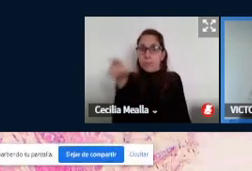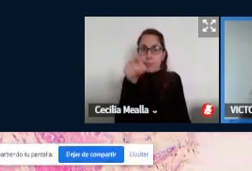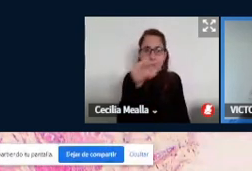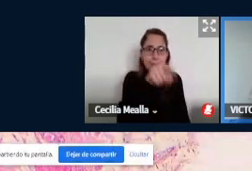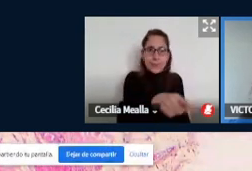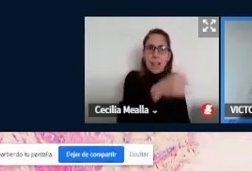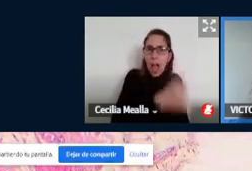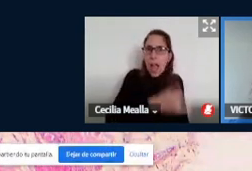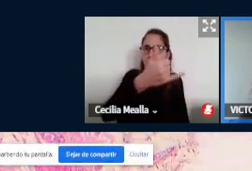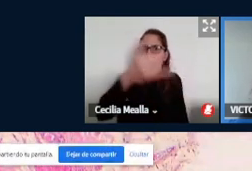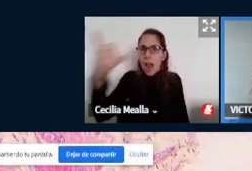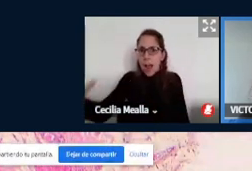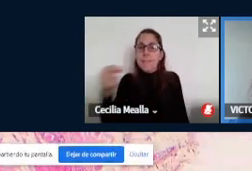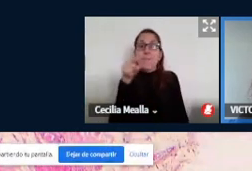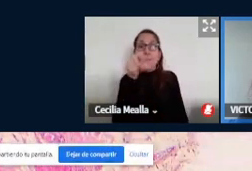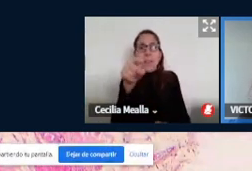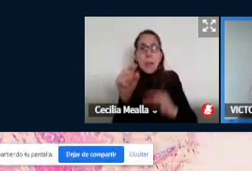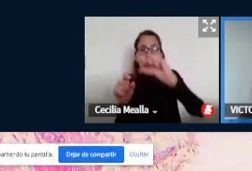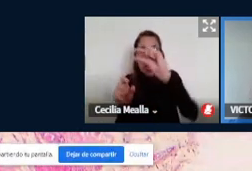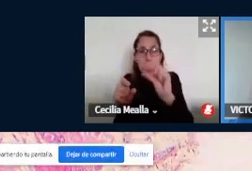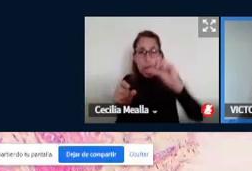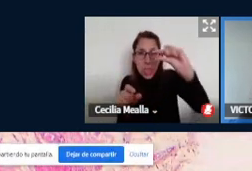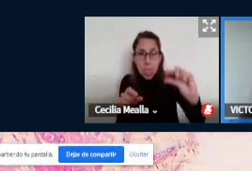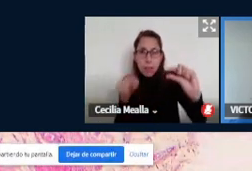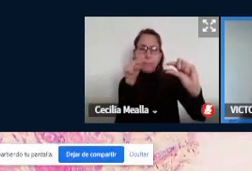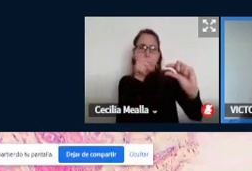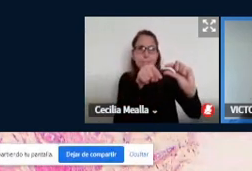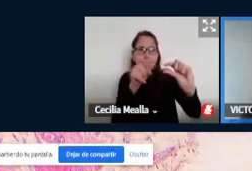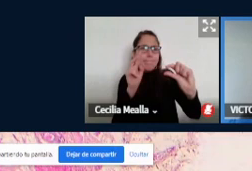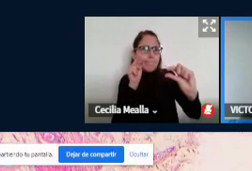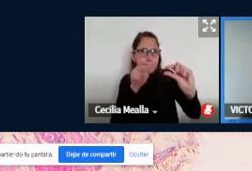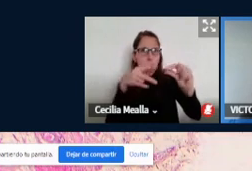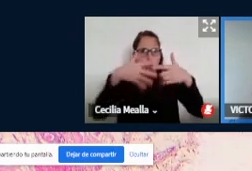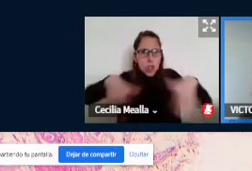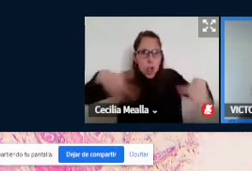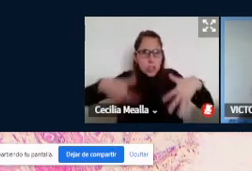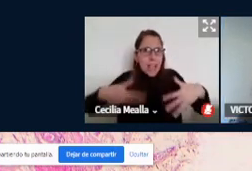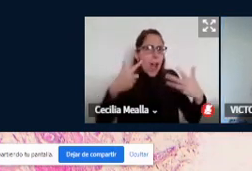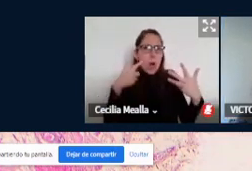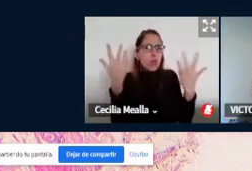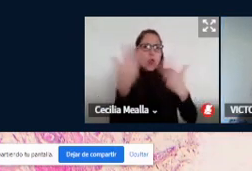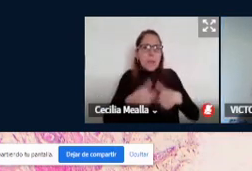vaso linfático porque estaría drenando glóbulos rojos y es incorrecto.